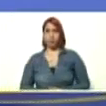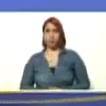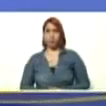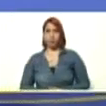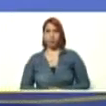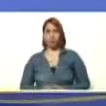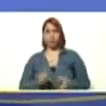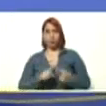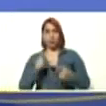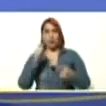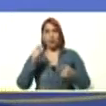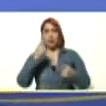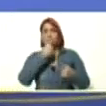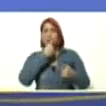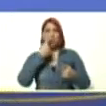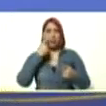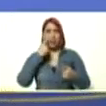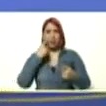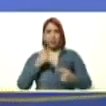Alejandro Terán,